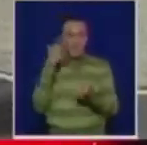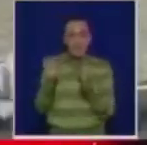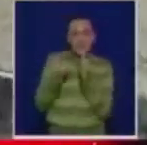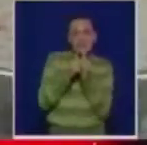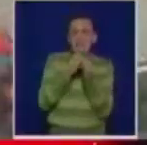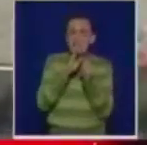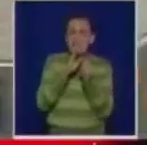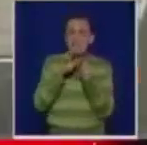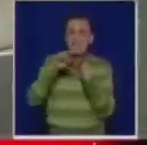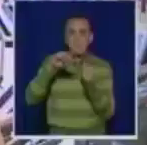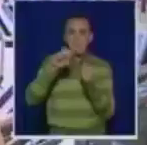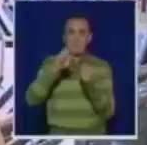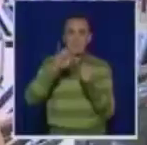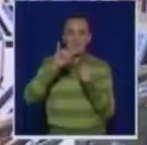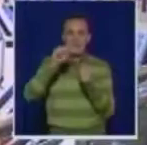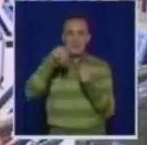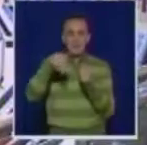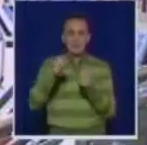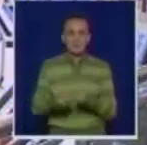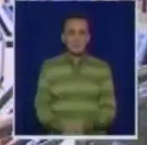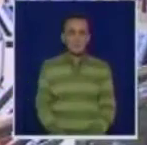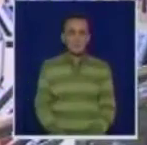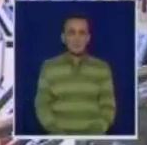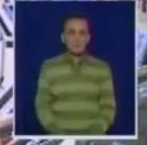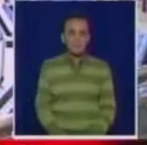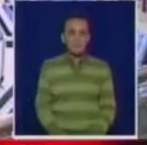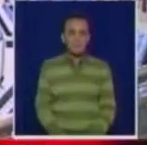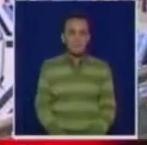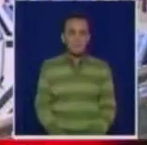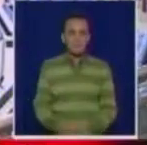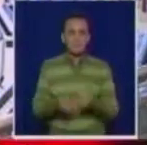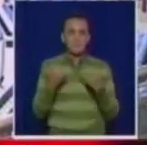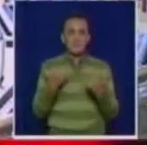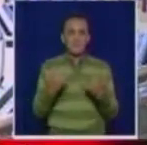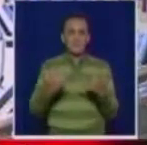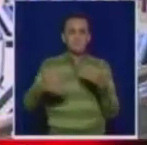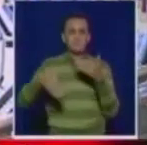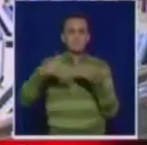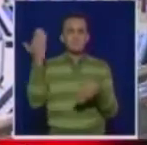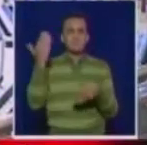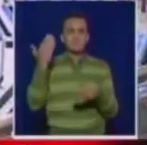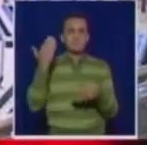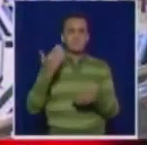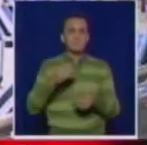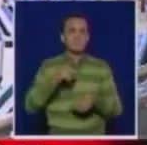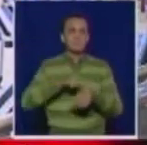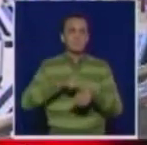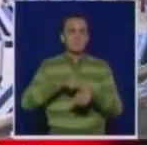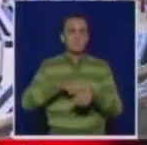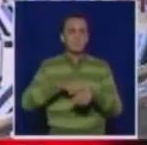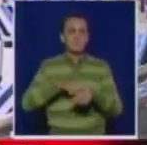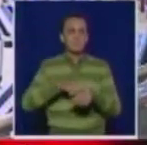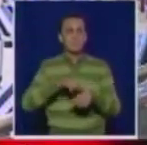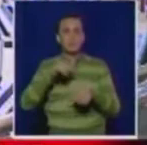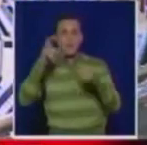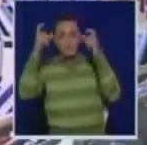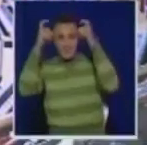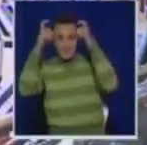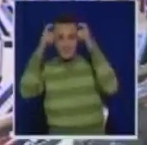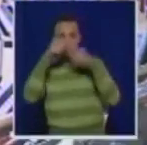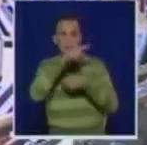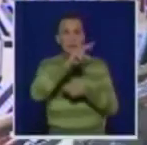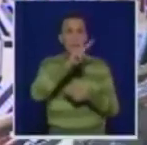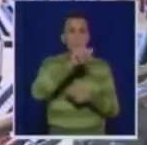compañera Mariana Pajón. A esta hora ya estamos a puertas de iniciar la parte complementaria del partido entre el América y